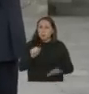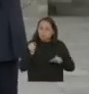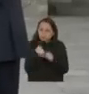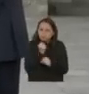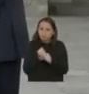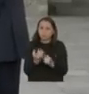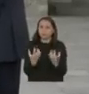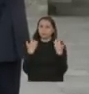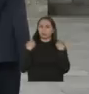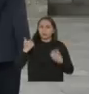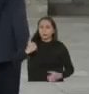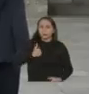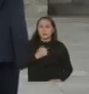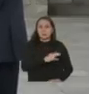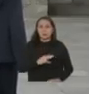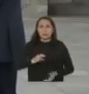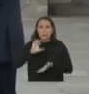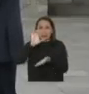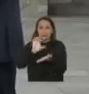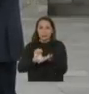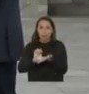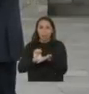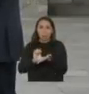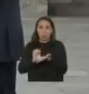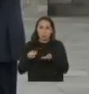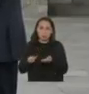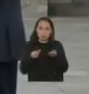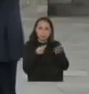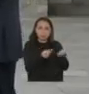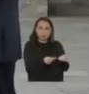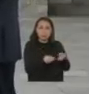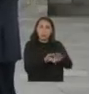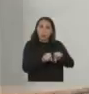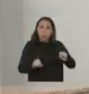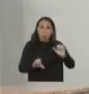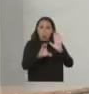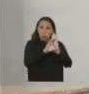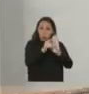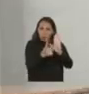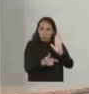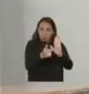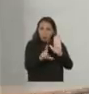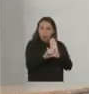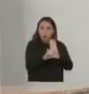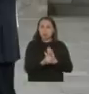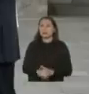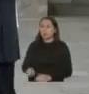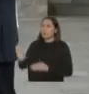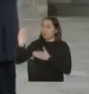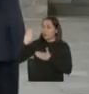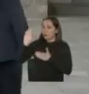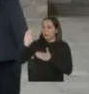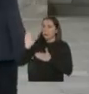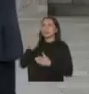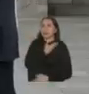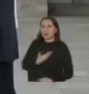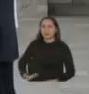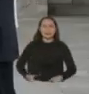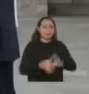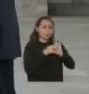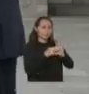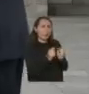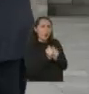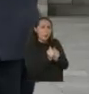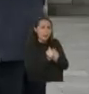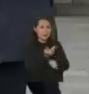a la constitución del 80, aprovechando los cuatro séptimos? Yo soy profundamente claro. Yo quiero una nueva constitución. Voté a prueba al principio,